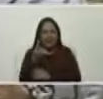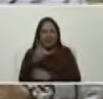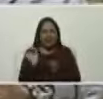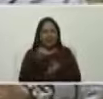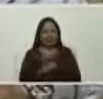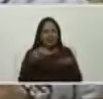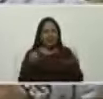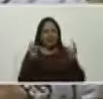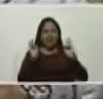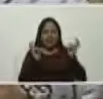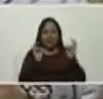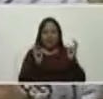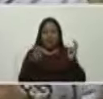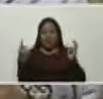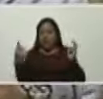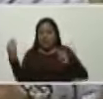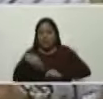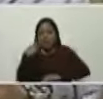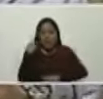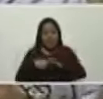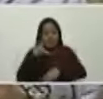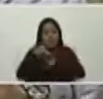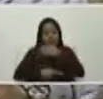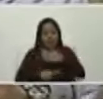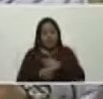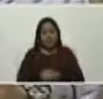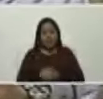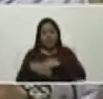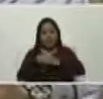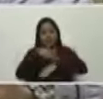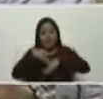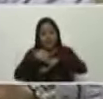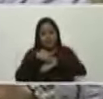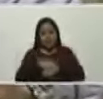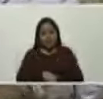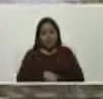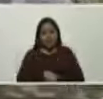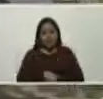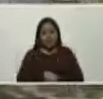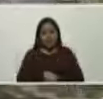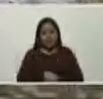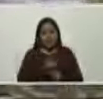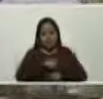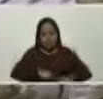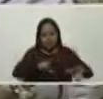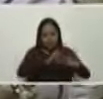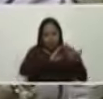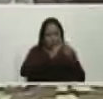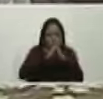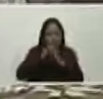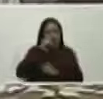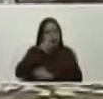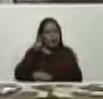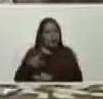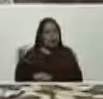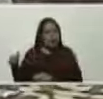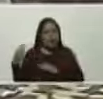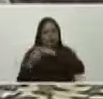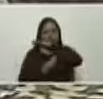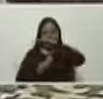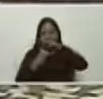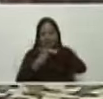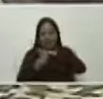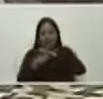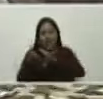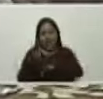Pero las viviendas que faltan hay que planificarlas, ministro Villarruel, con los circuitos comunales, con el pueblo de base. Como